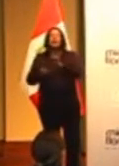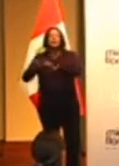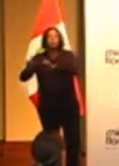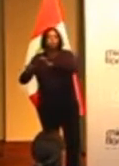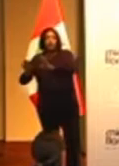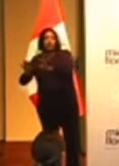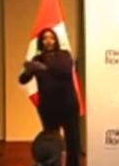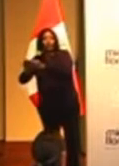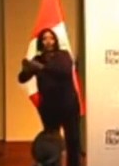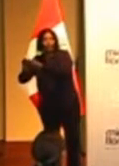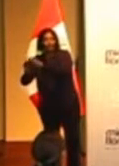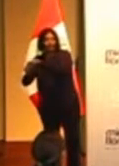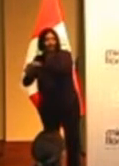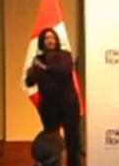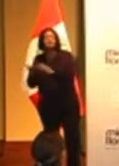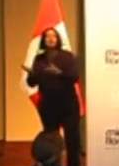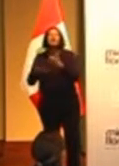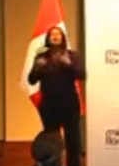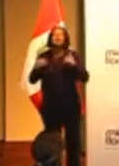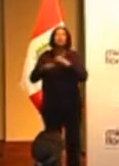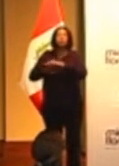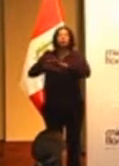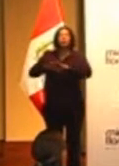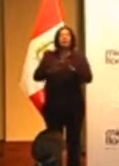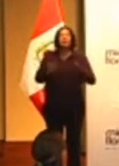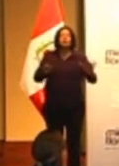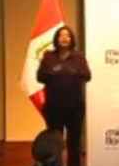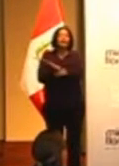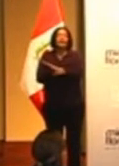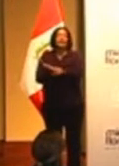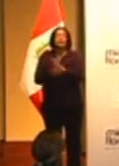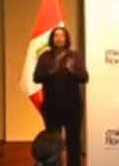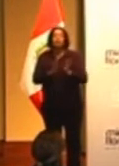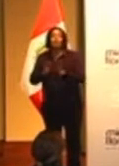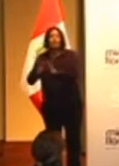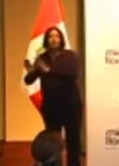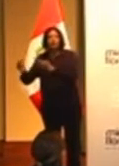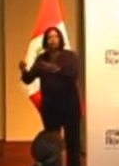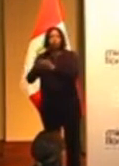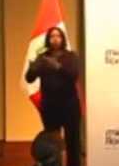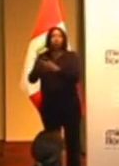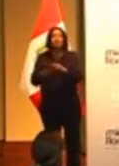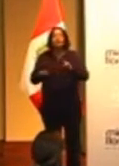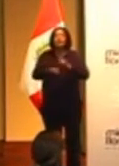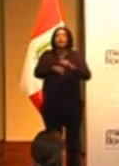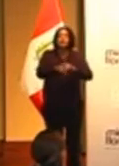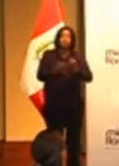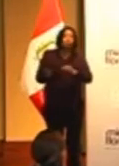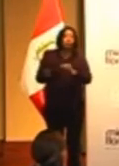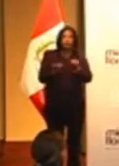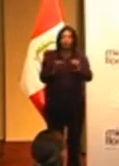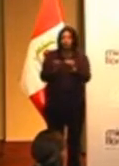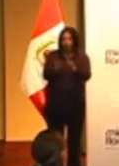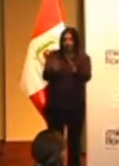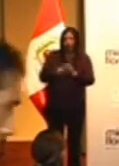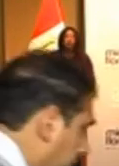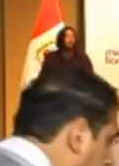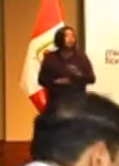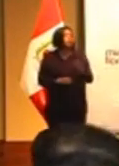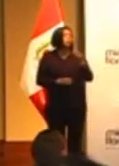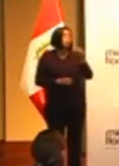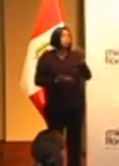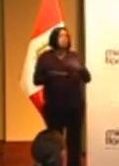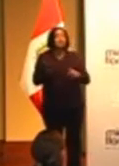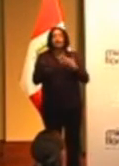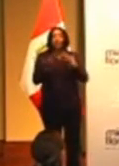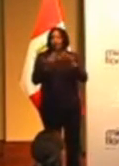otras cosas más que tienen que ver con nuestro Plan Integral de Ordenamiento Vial y temas de movilidad específicamente, como es un